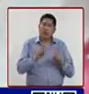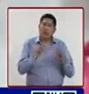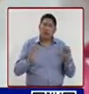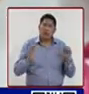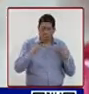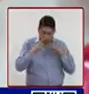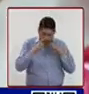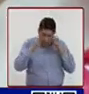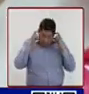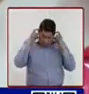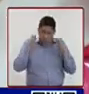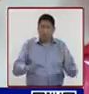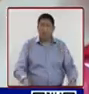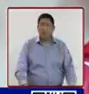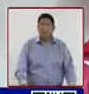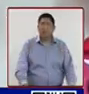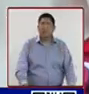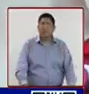barbijos.